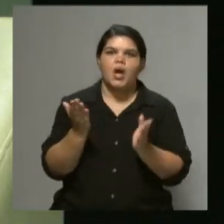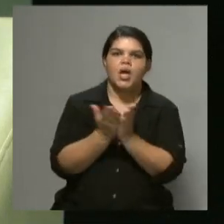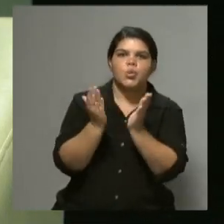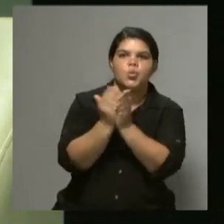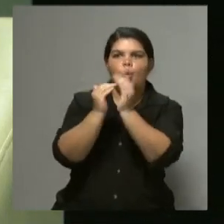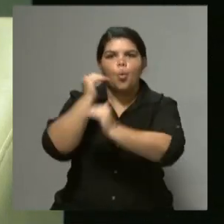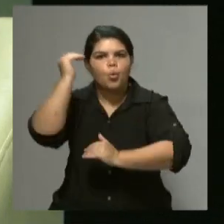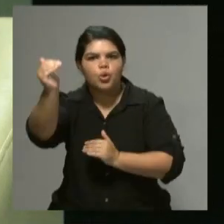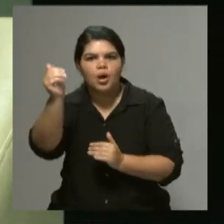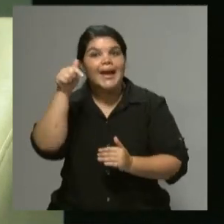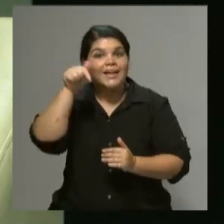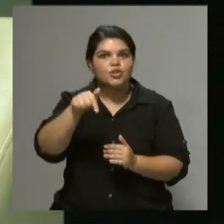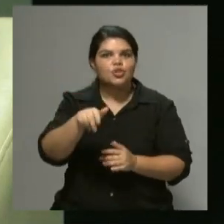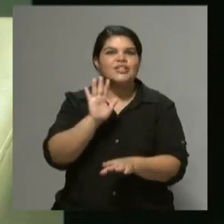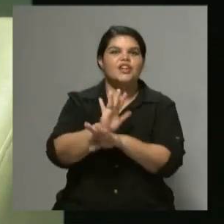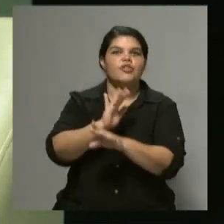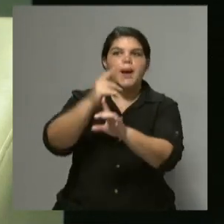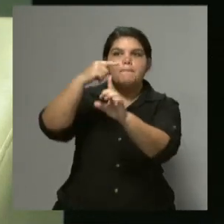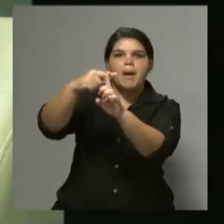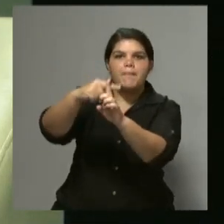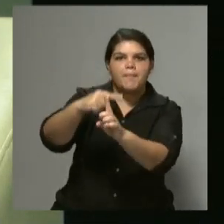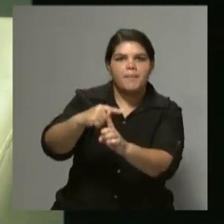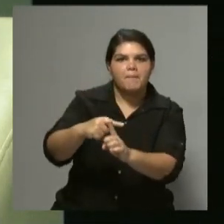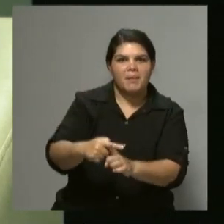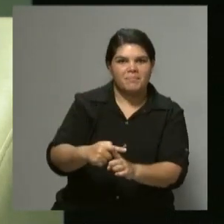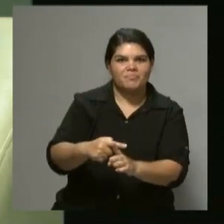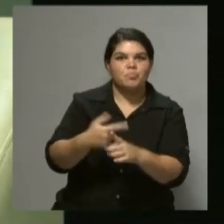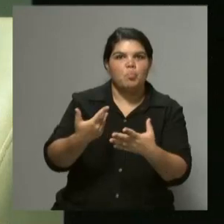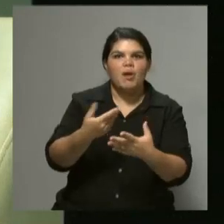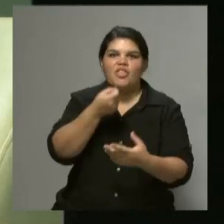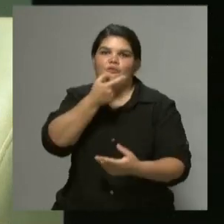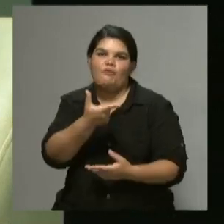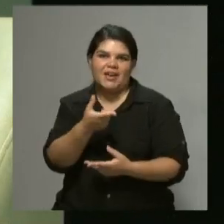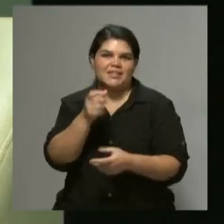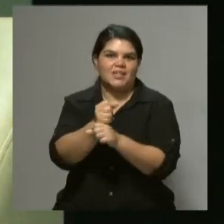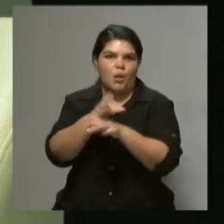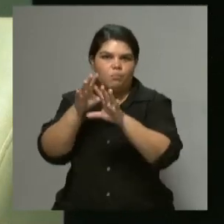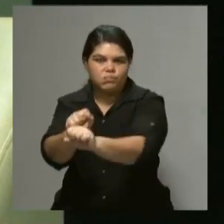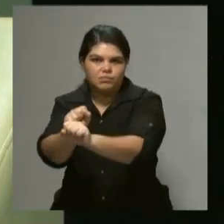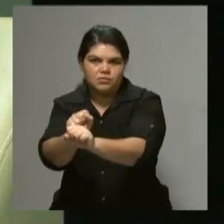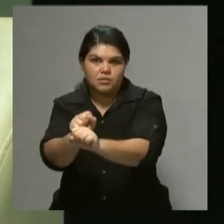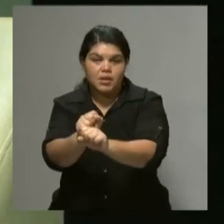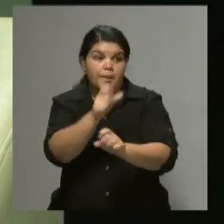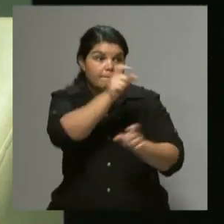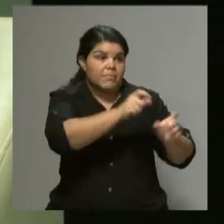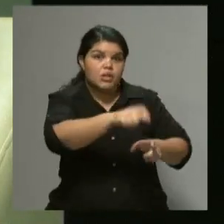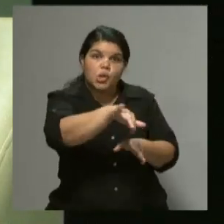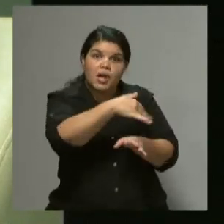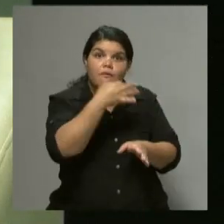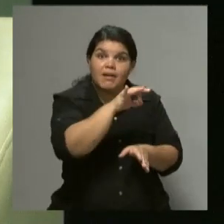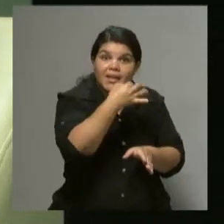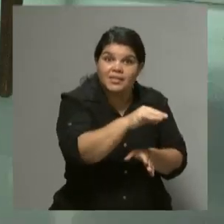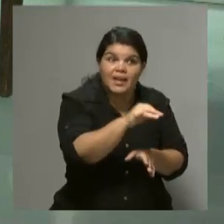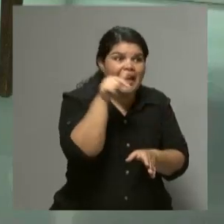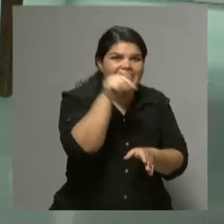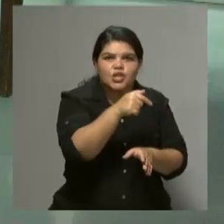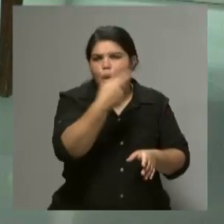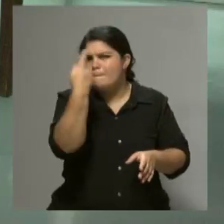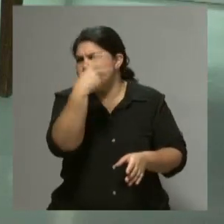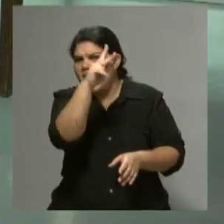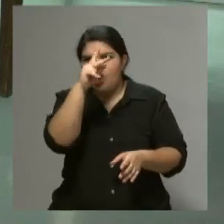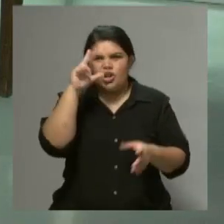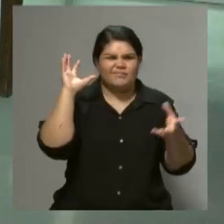Pero sí, me quedé con el vendedor ambulante, realmente es eso. Lo que más se había afectado fue la informalidad. Ana Paula,